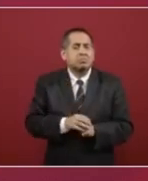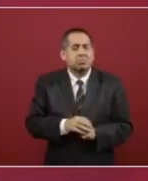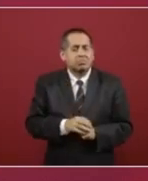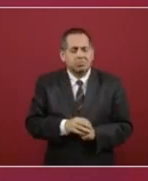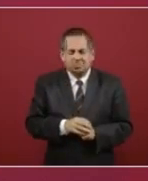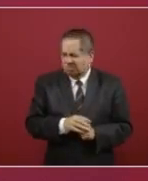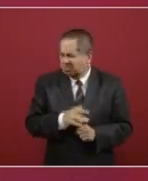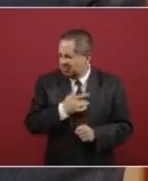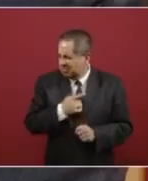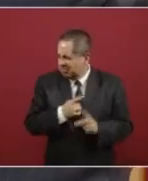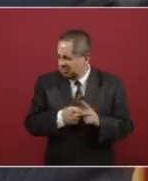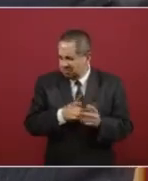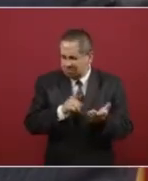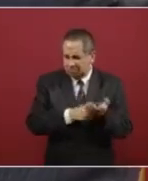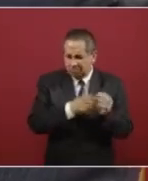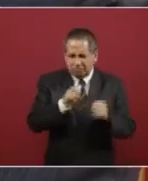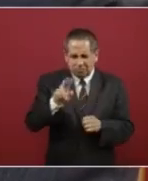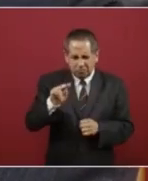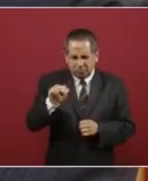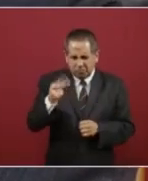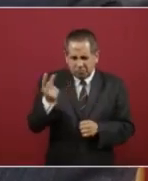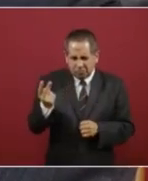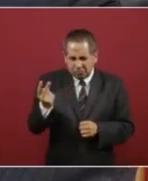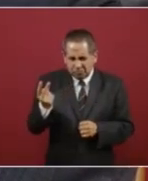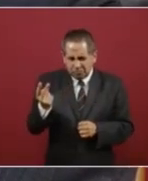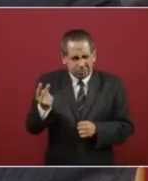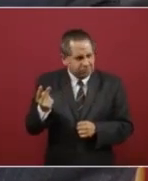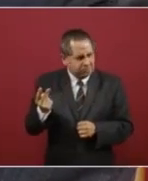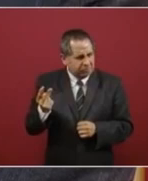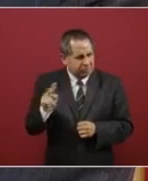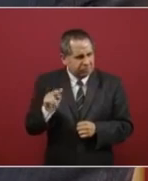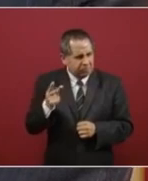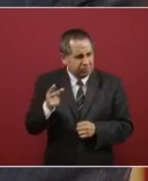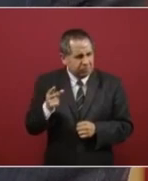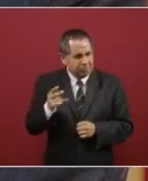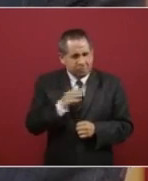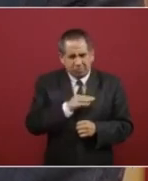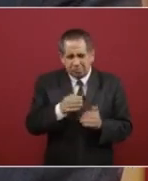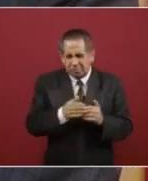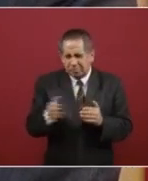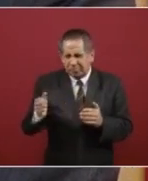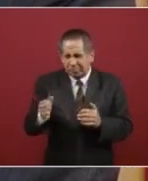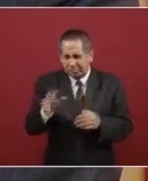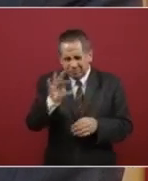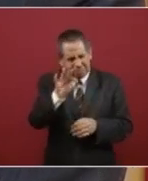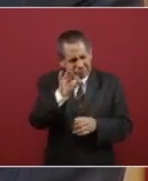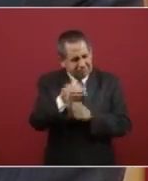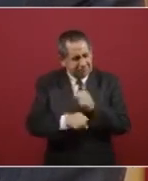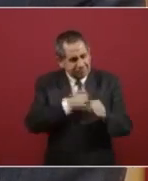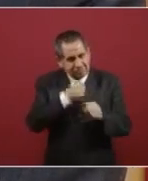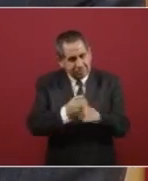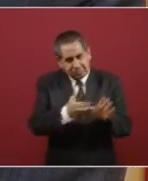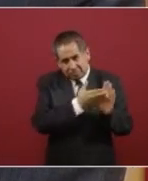¿qué fue? Como en el 82. O sea, tienen más de 40 años.